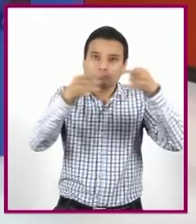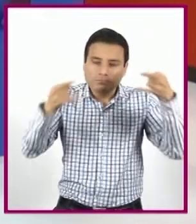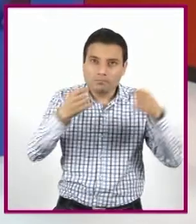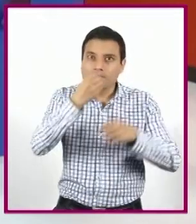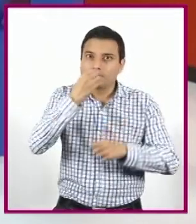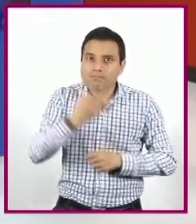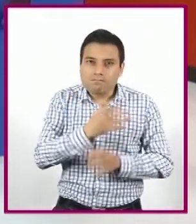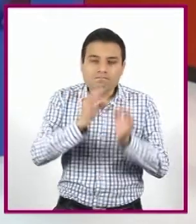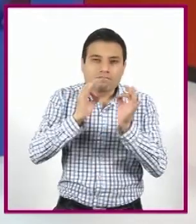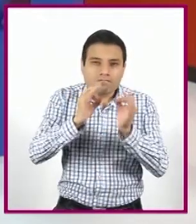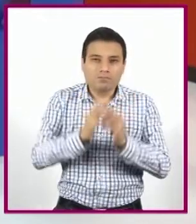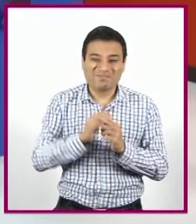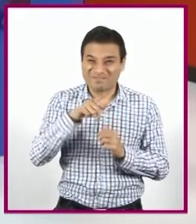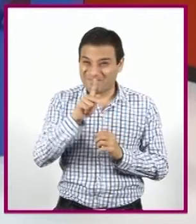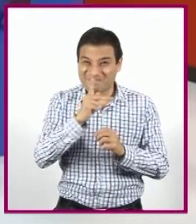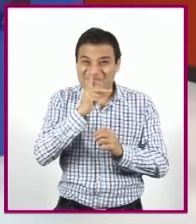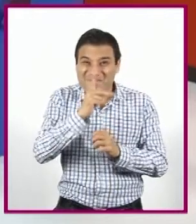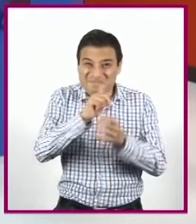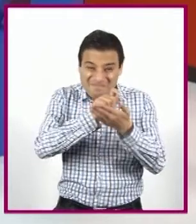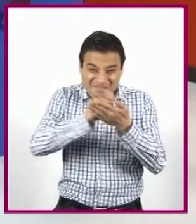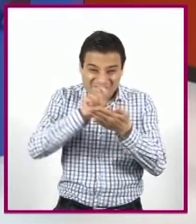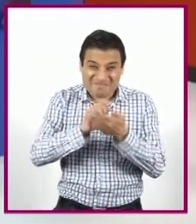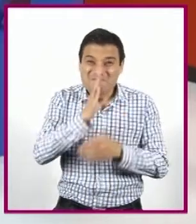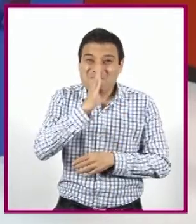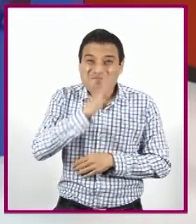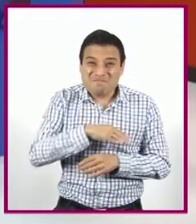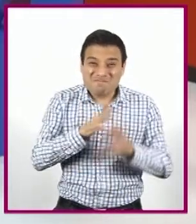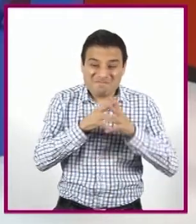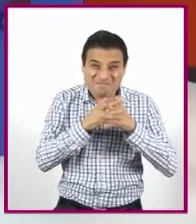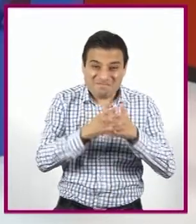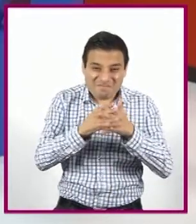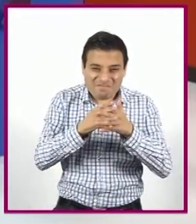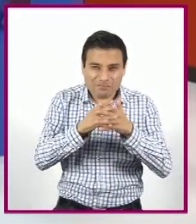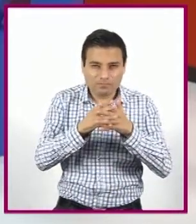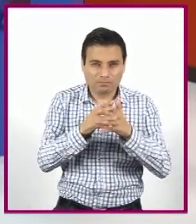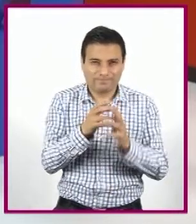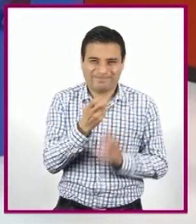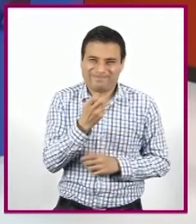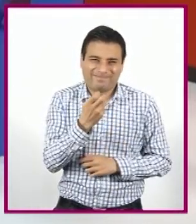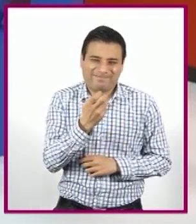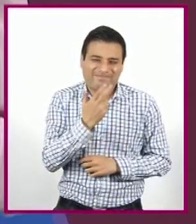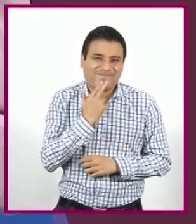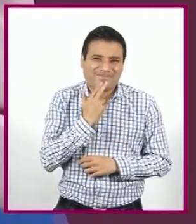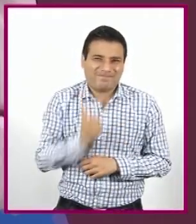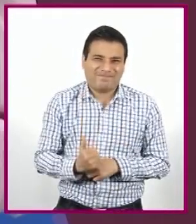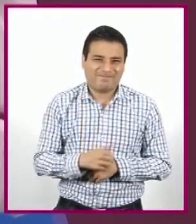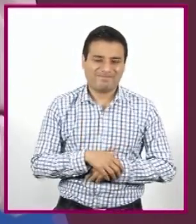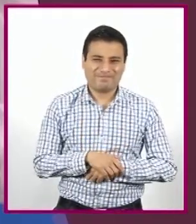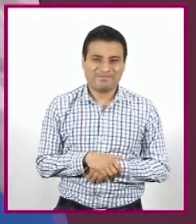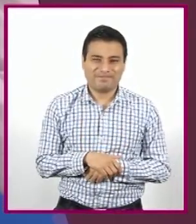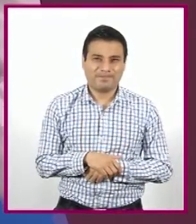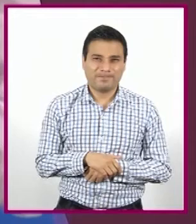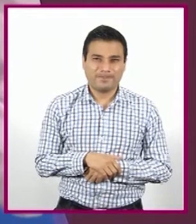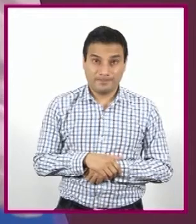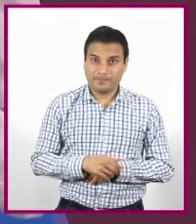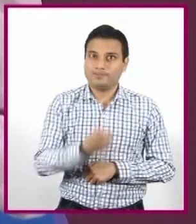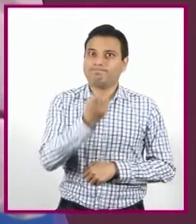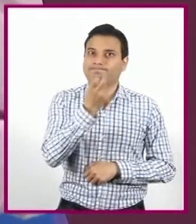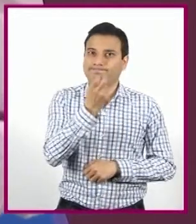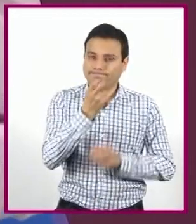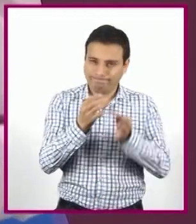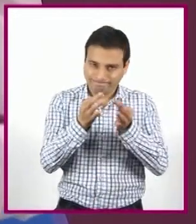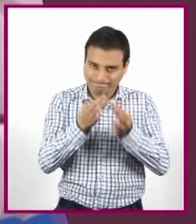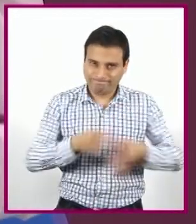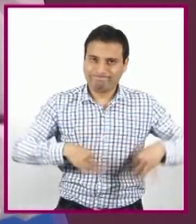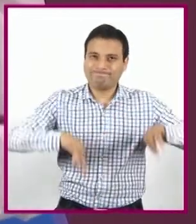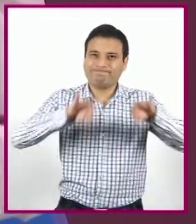del mundo, terminará siendo un texto que no cumpla del todo su propósito. Por eso es muy